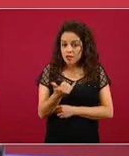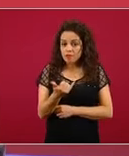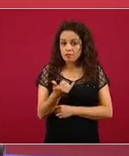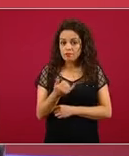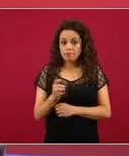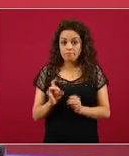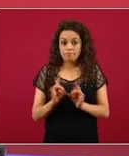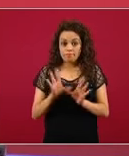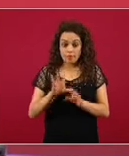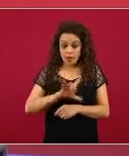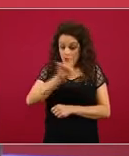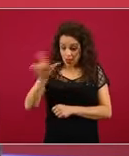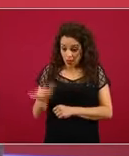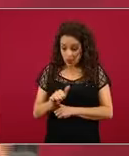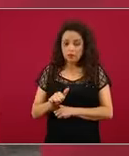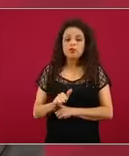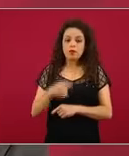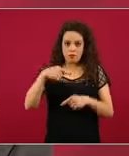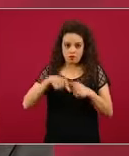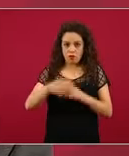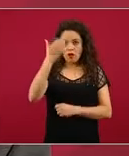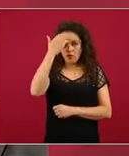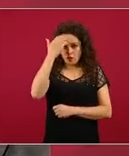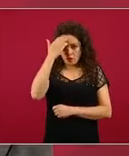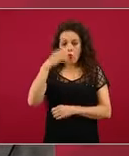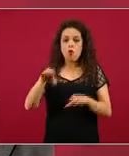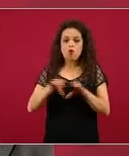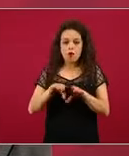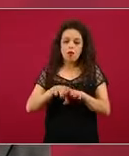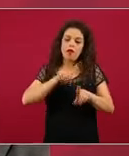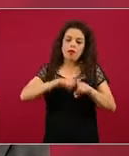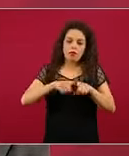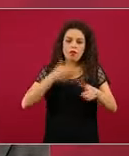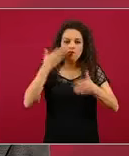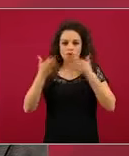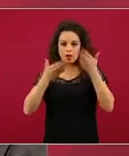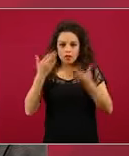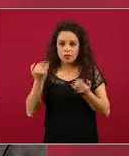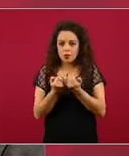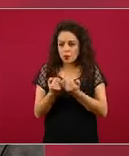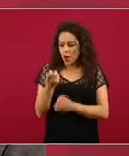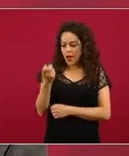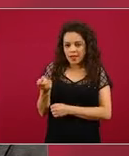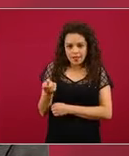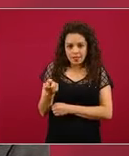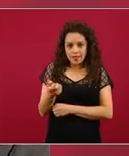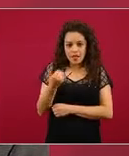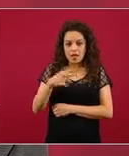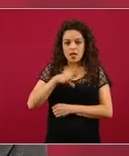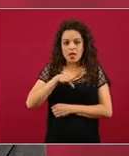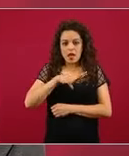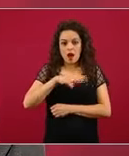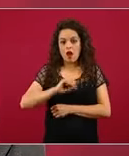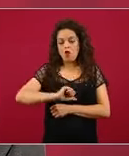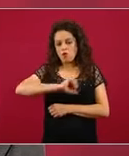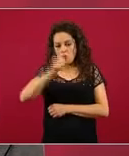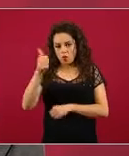se irá conociendo esto por distintos estudios como este. Y efectivamente hay una clase de estudios, como señala Liliana Noble, de